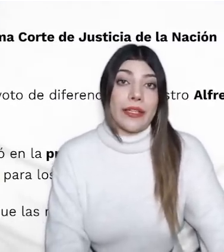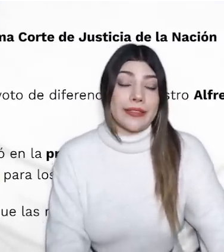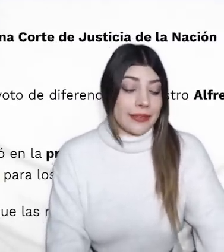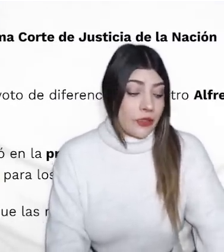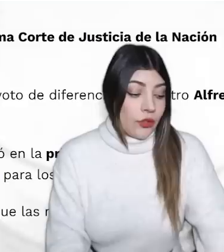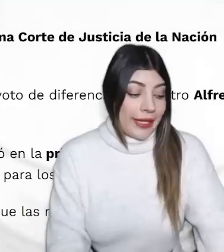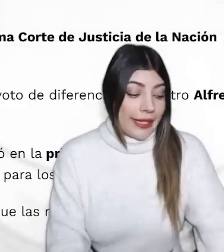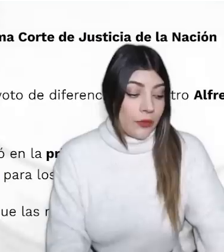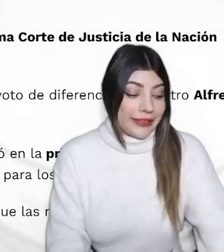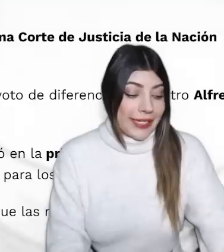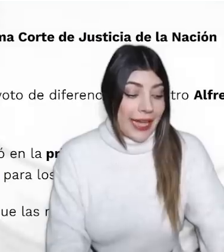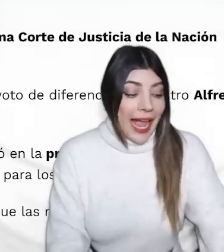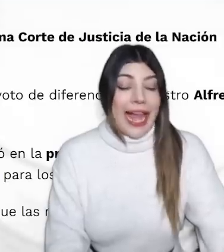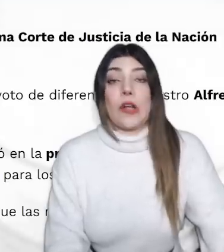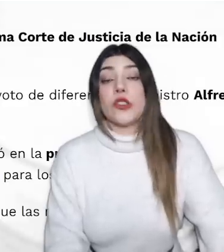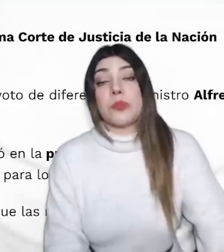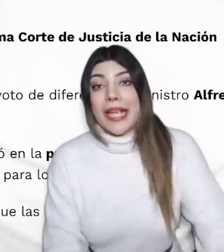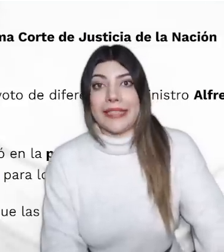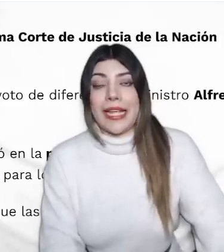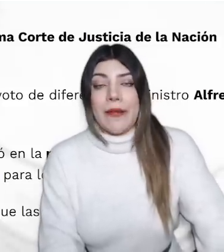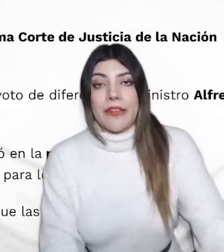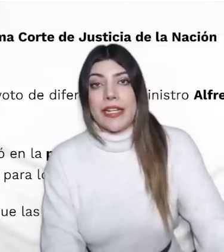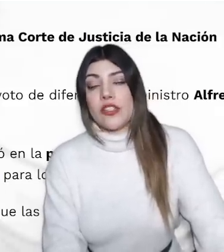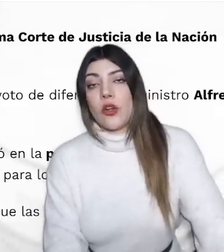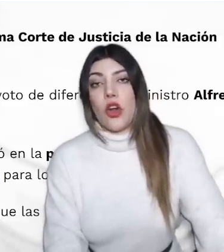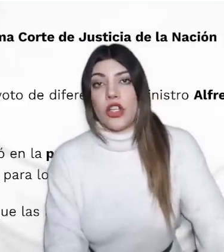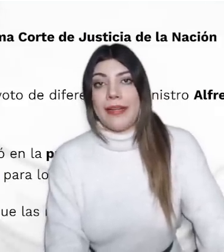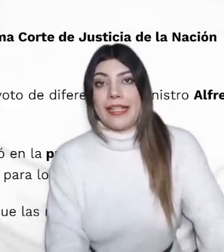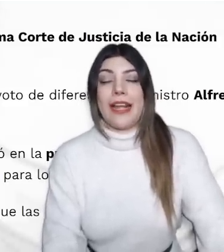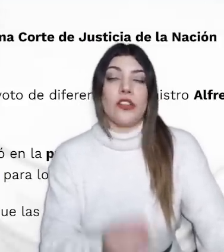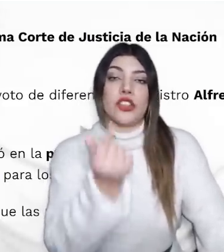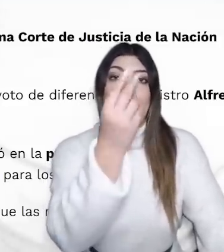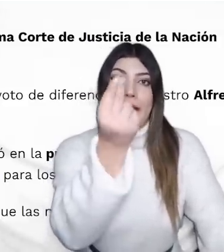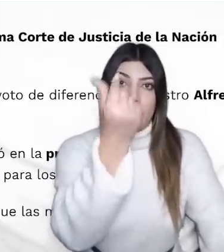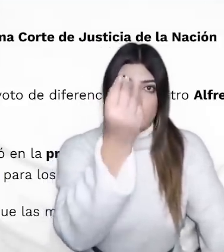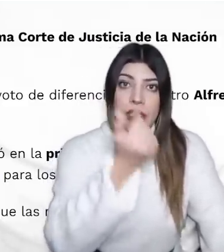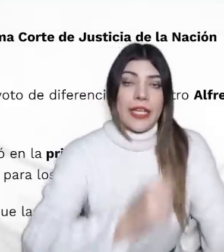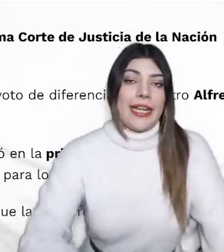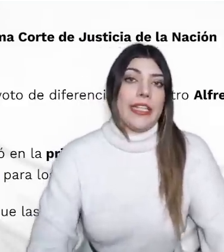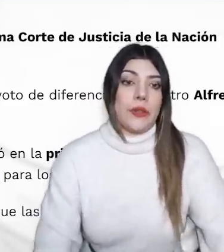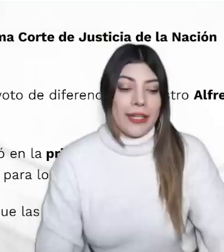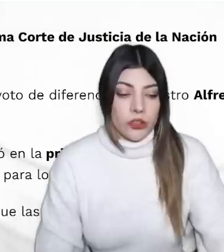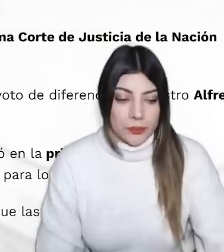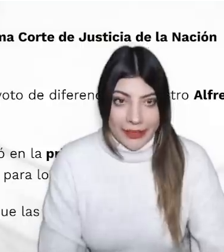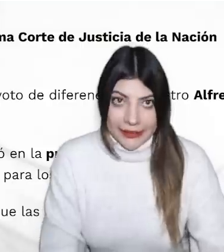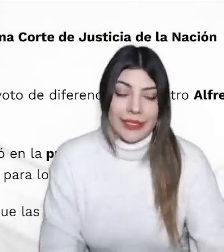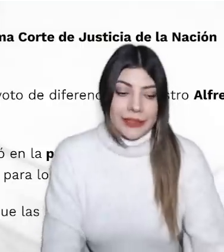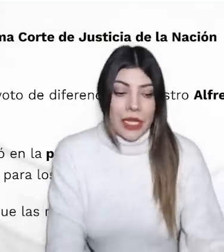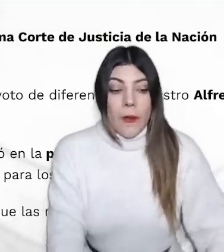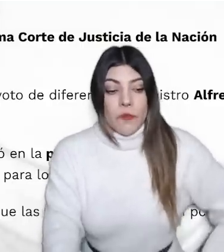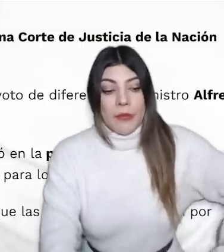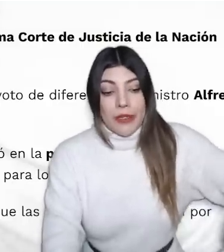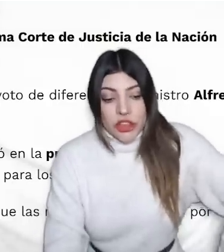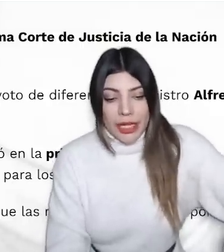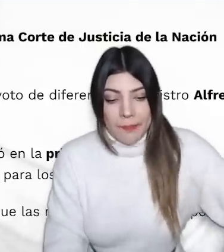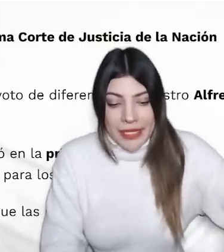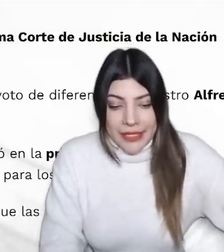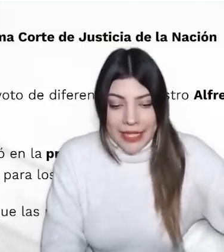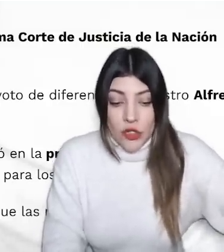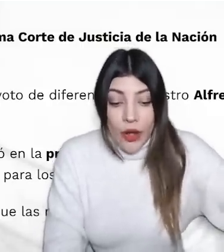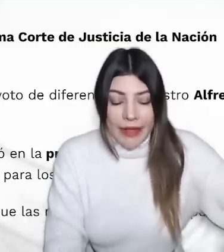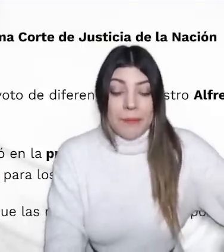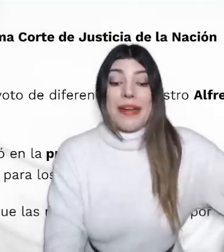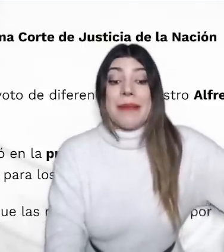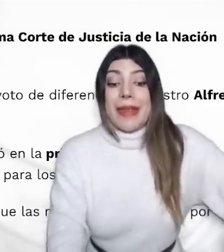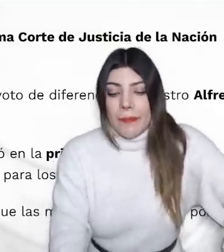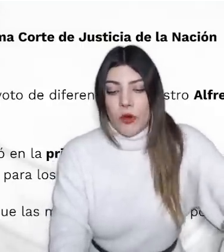trabajo esta señora y que no esté a los pies de Lencho Córdoba ni a los dedos que le truenan los panistas. Norma Lucía Piña,